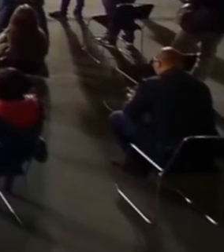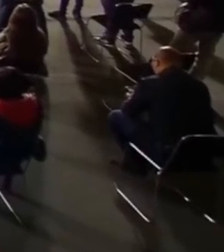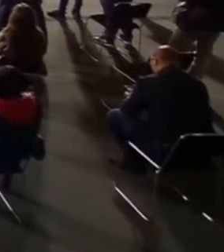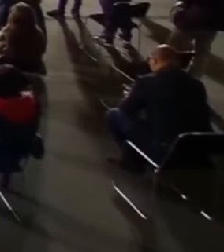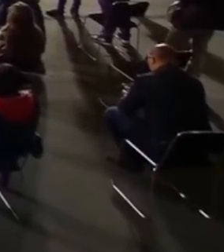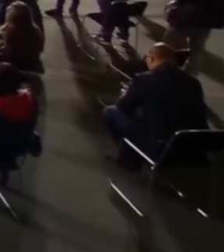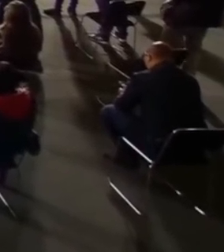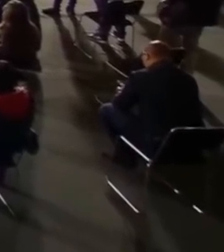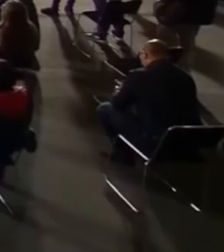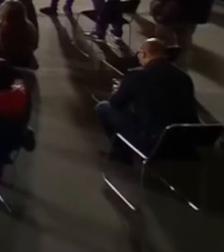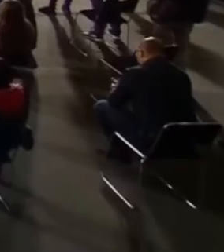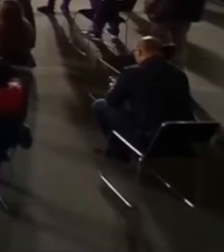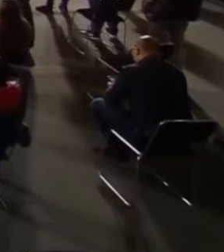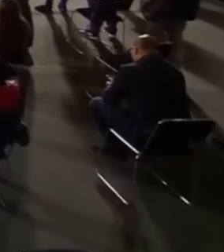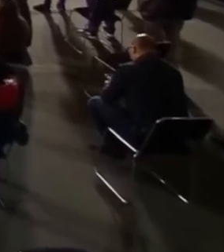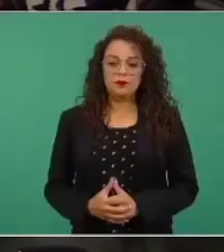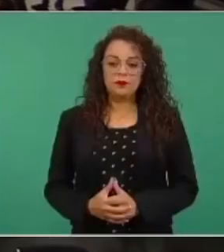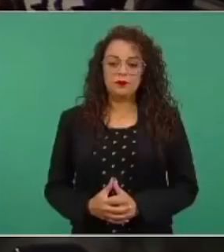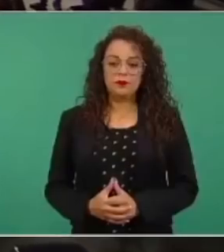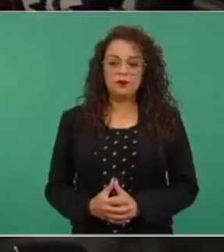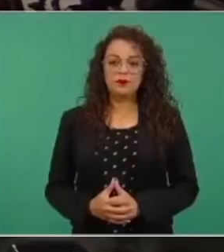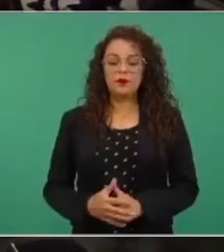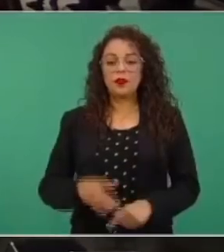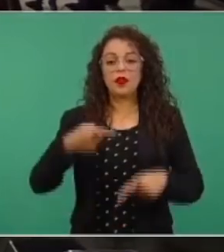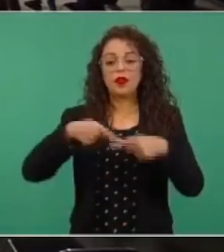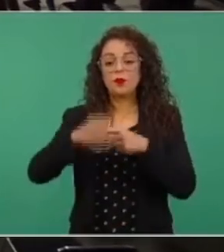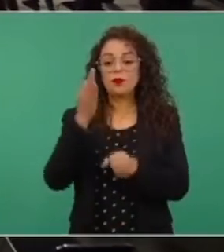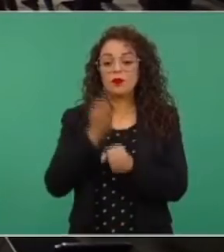Esquivel. Empezamos con Lourdes.